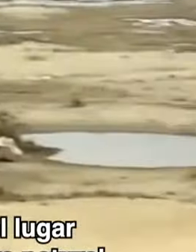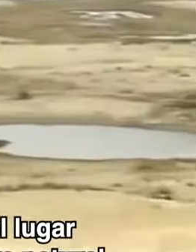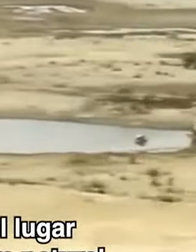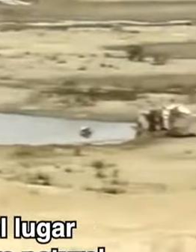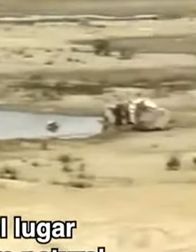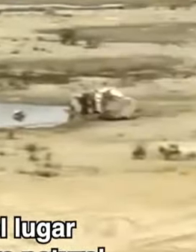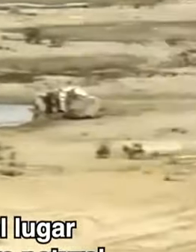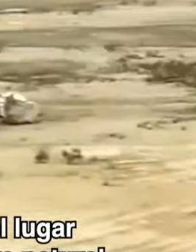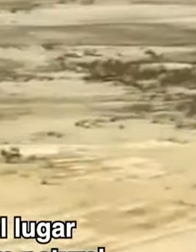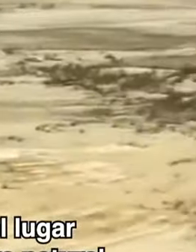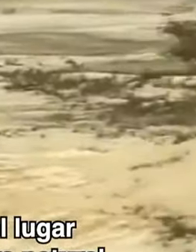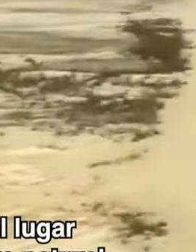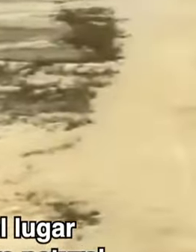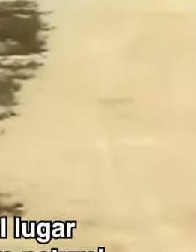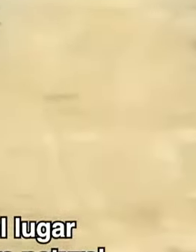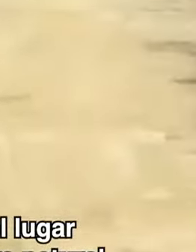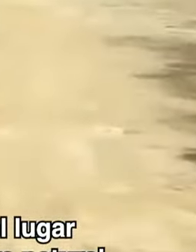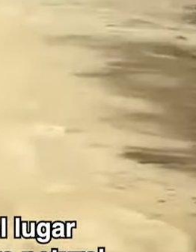Esto.